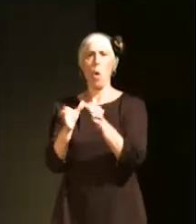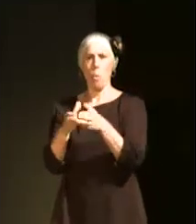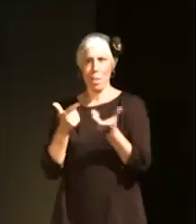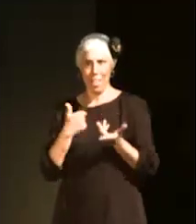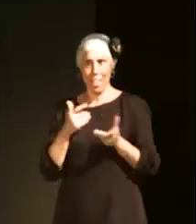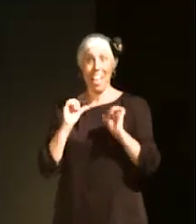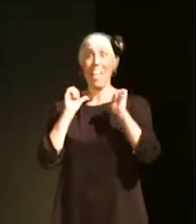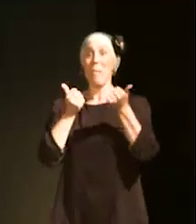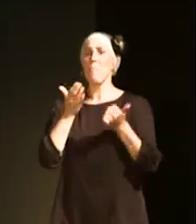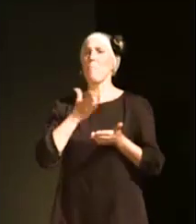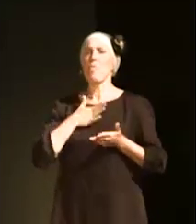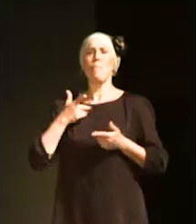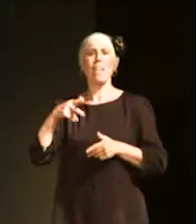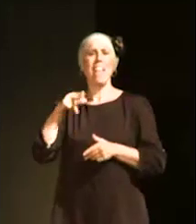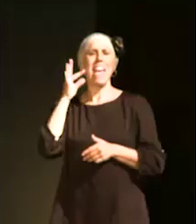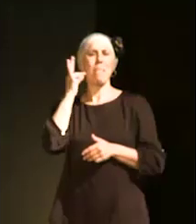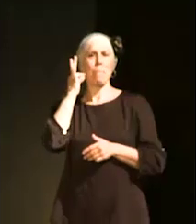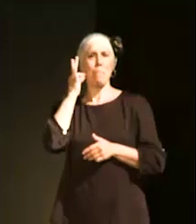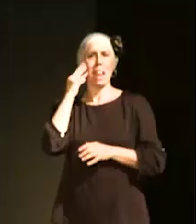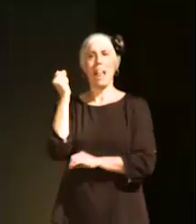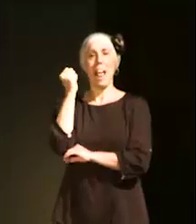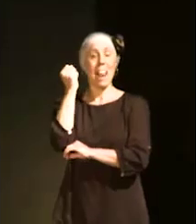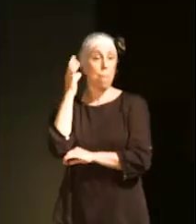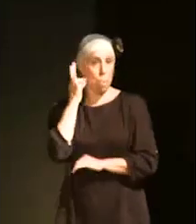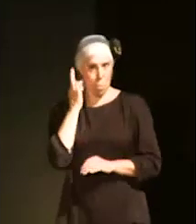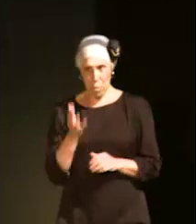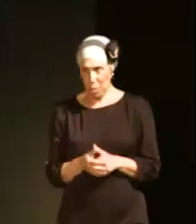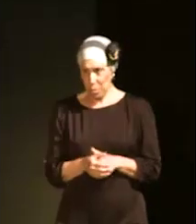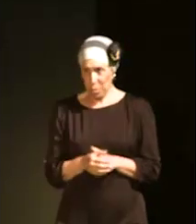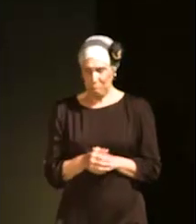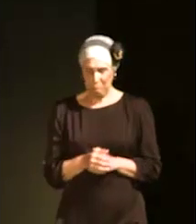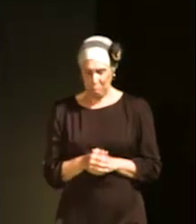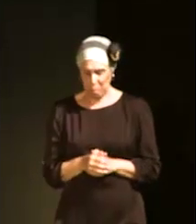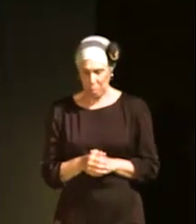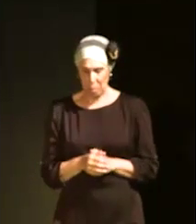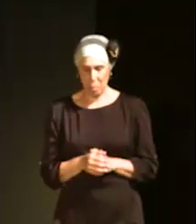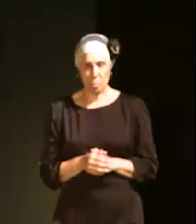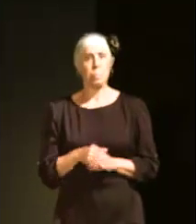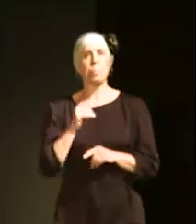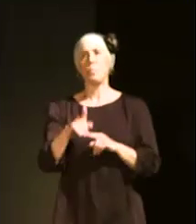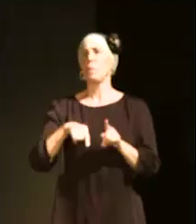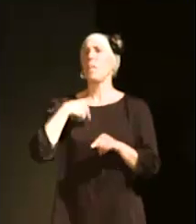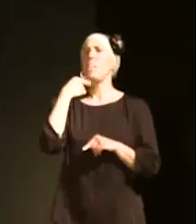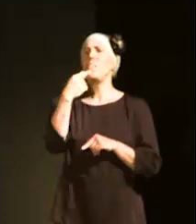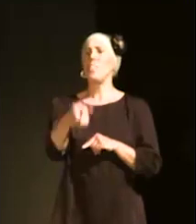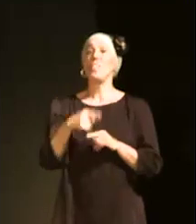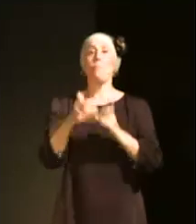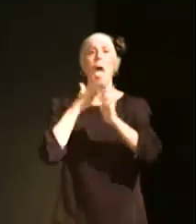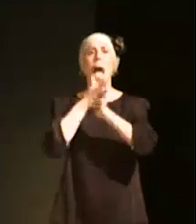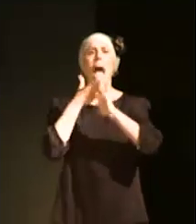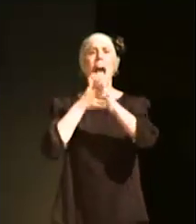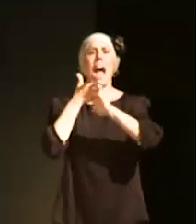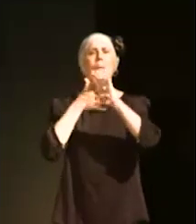hermanas las poderosas luego hablaré de las curanderas